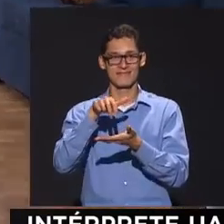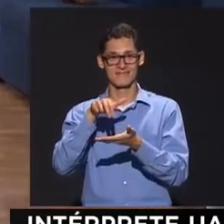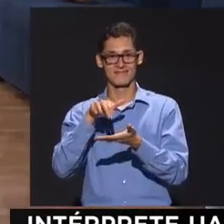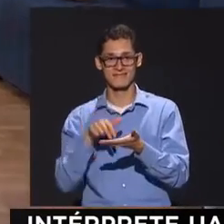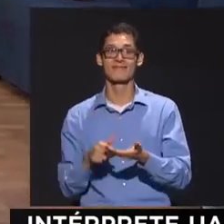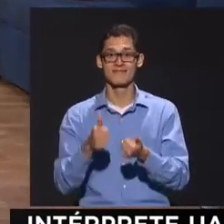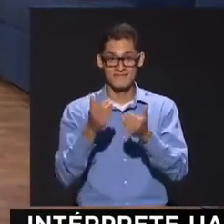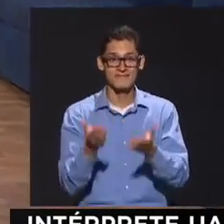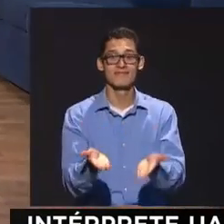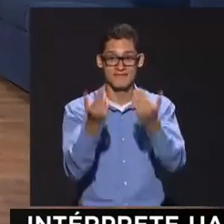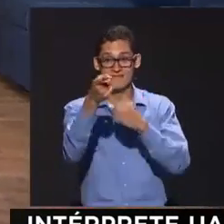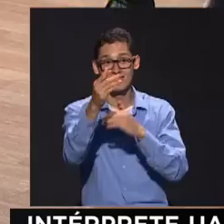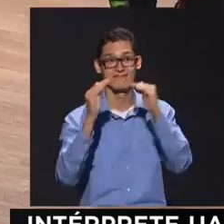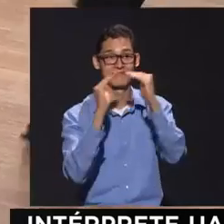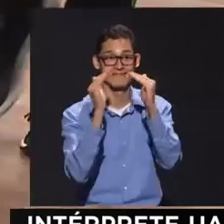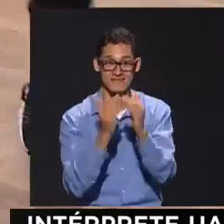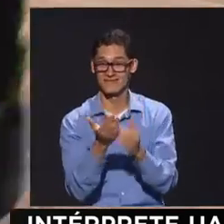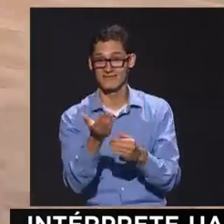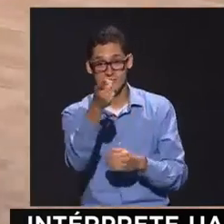en casa